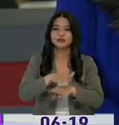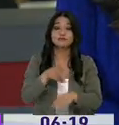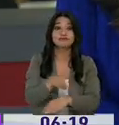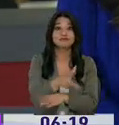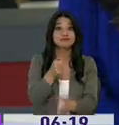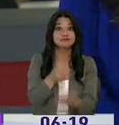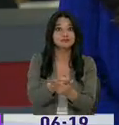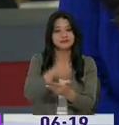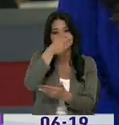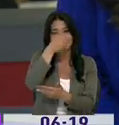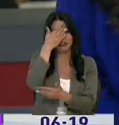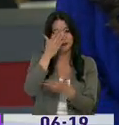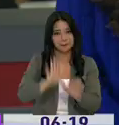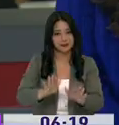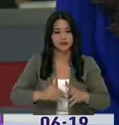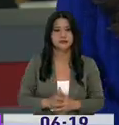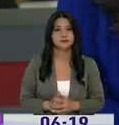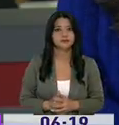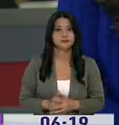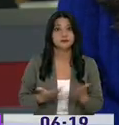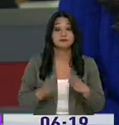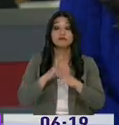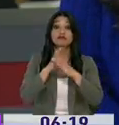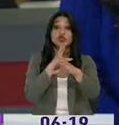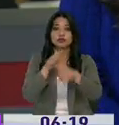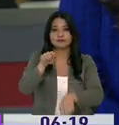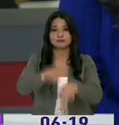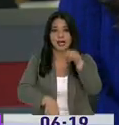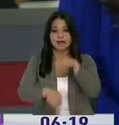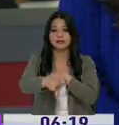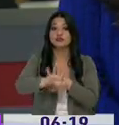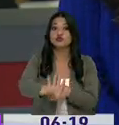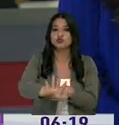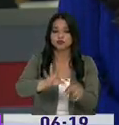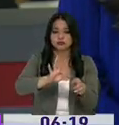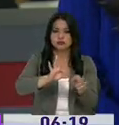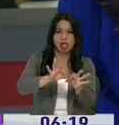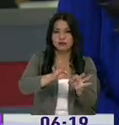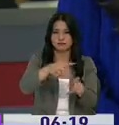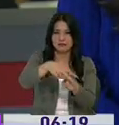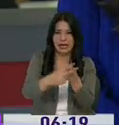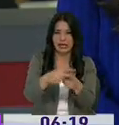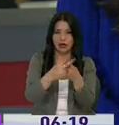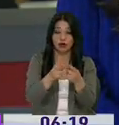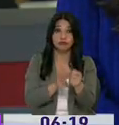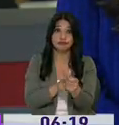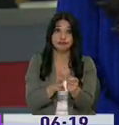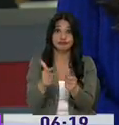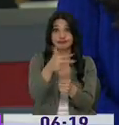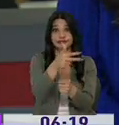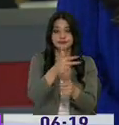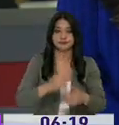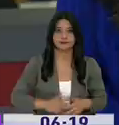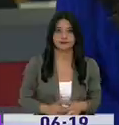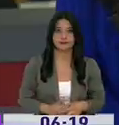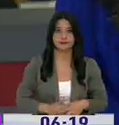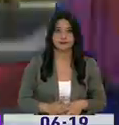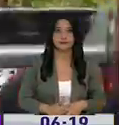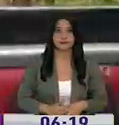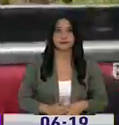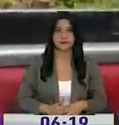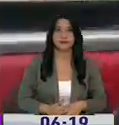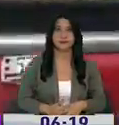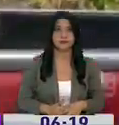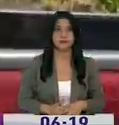provincia Sáchila. Al parecer, el bus sufrió un desperfecto mecánico cuando descendía en una pendiente. El bus